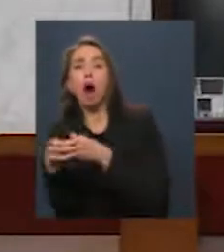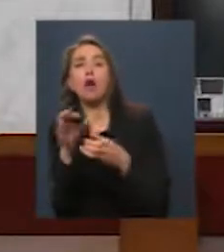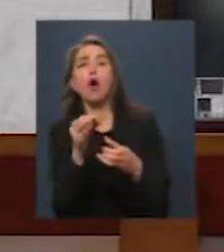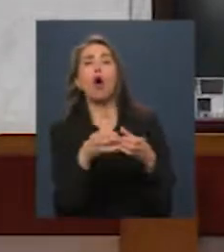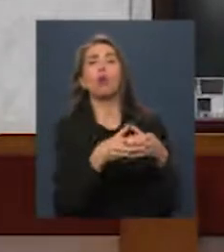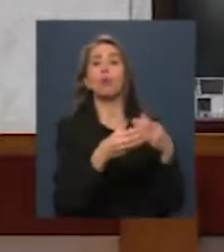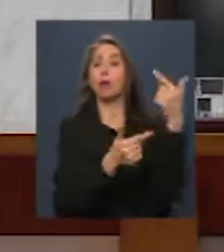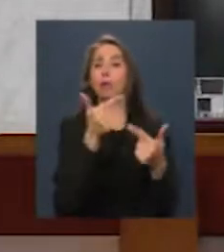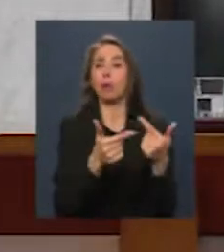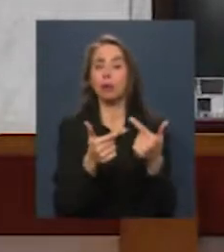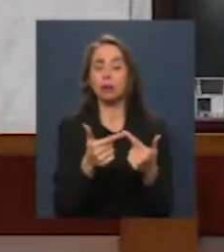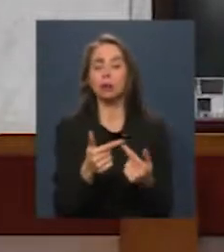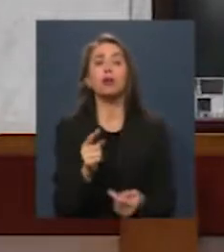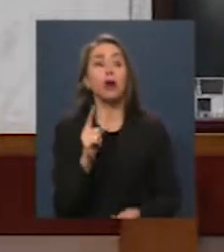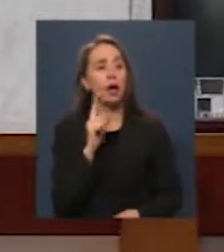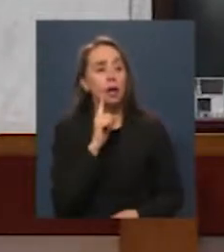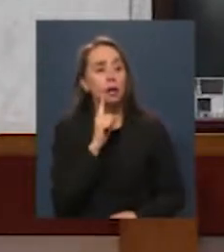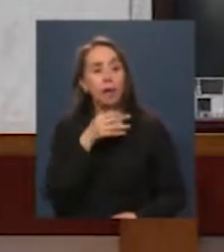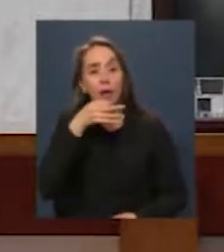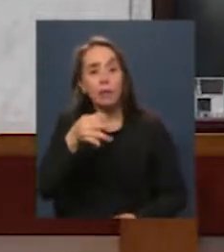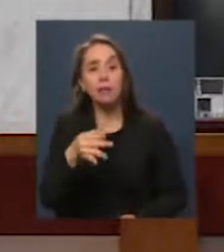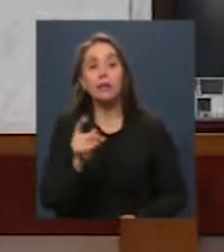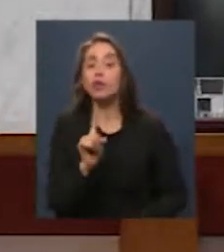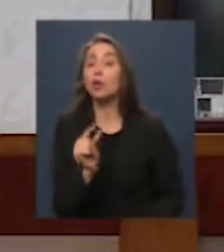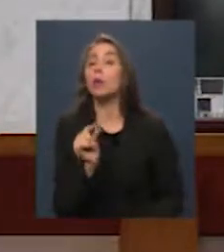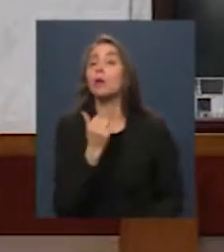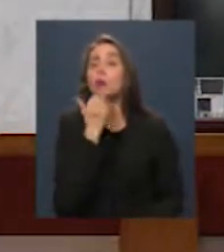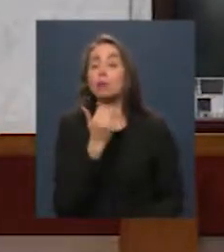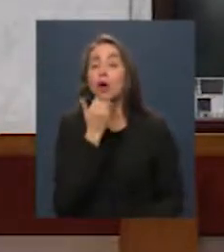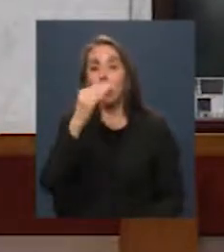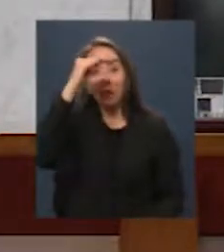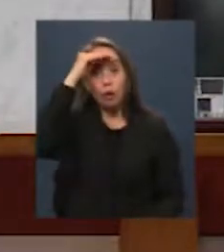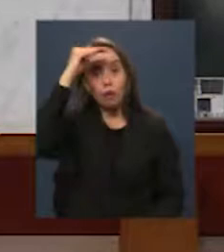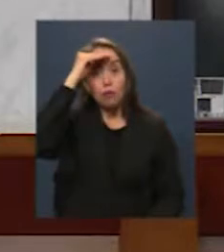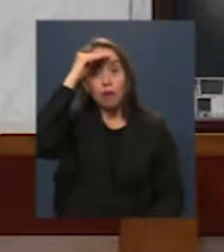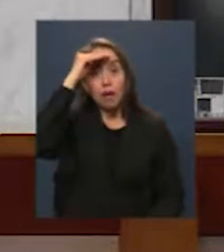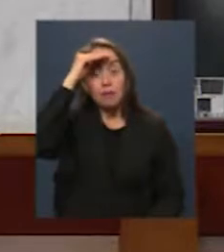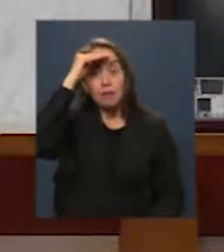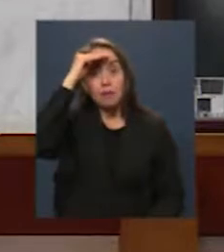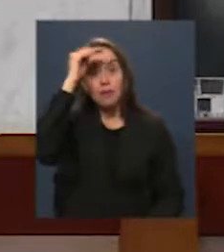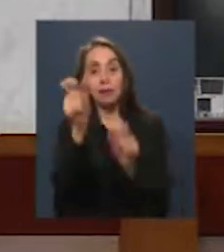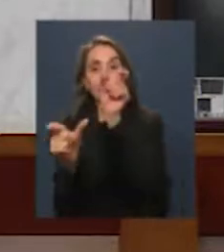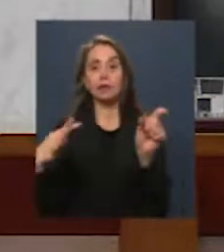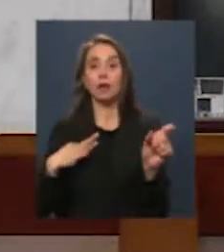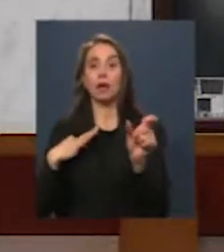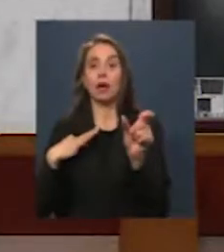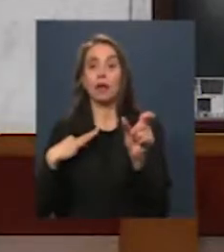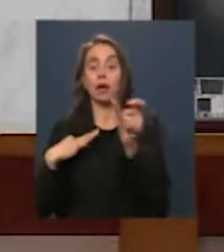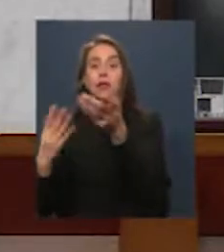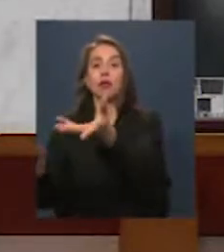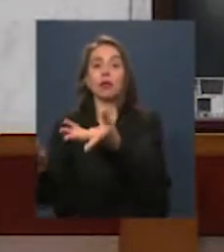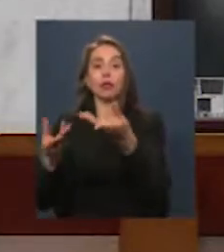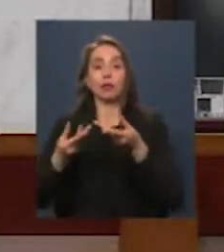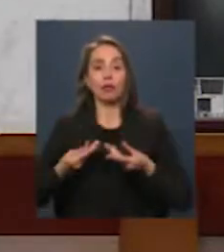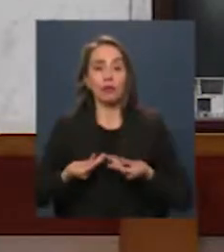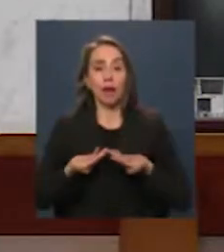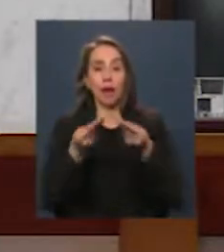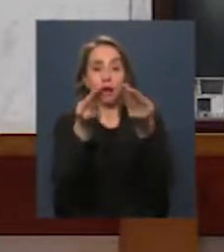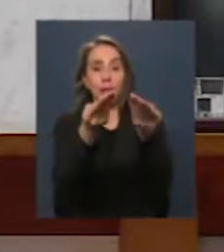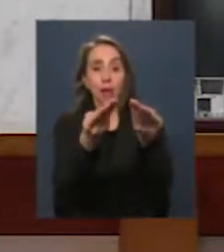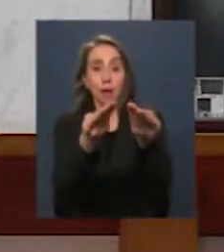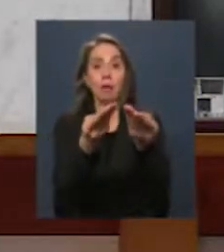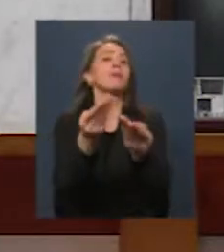Hay que decirlo, no es una tarea menor la confianza que ha depositado la ciudadanía en sus manos. Es muy